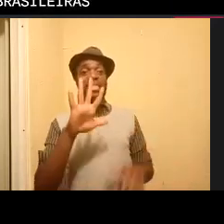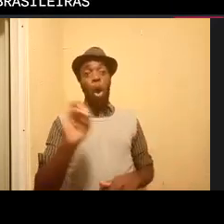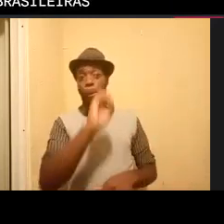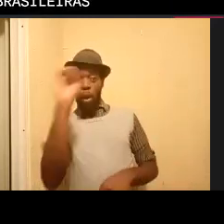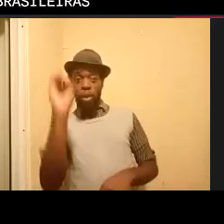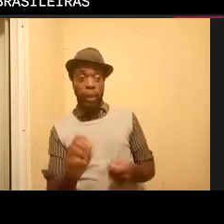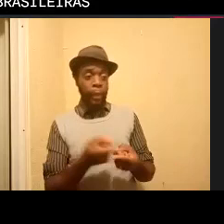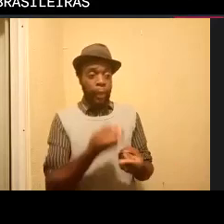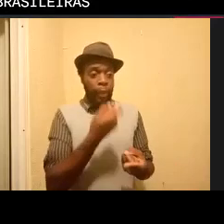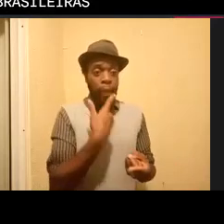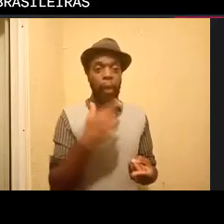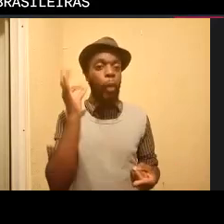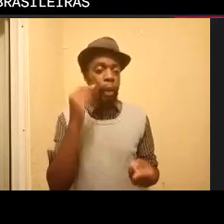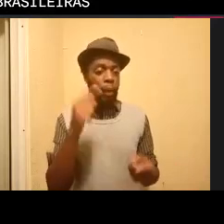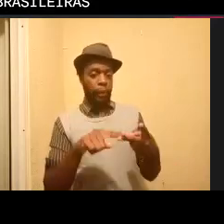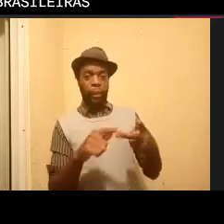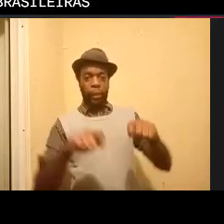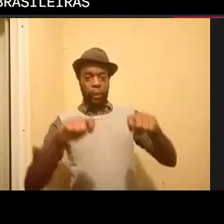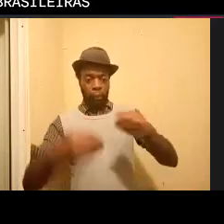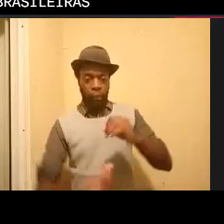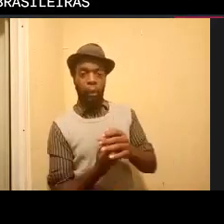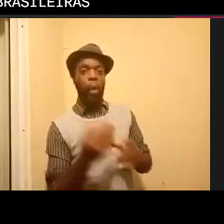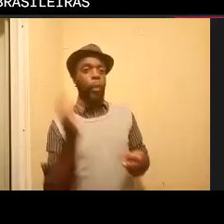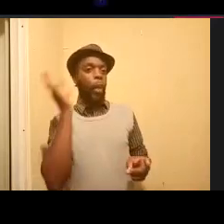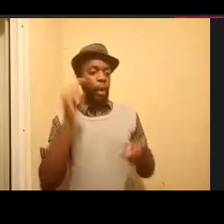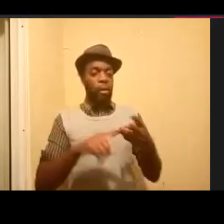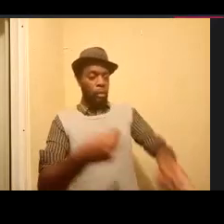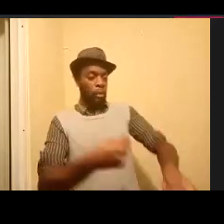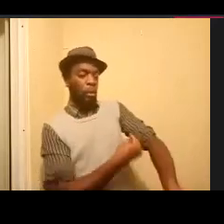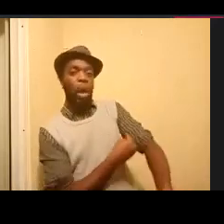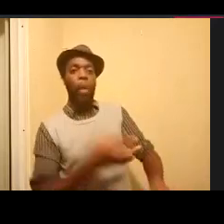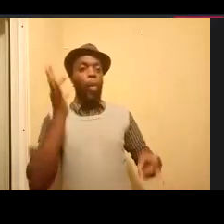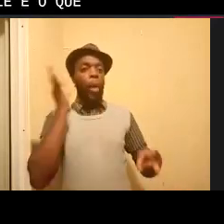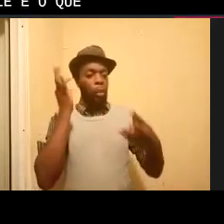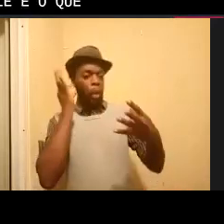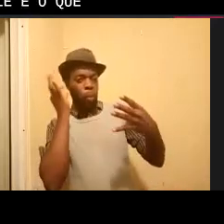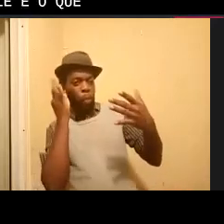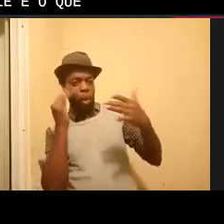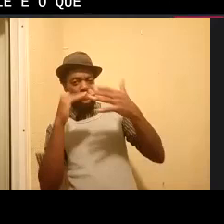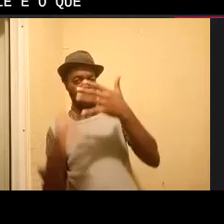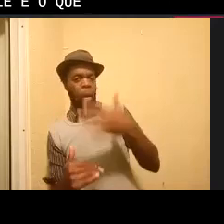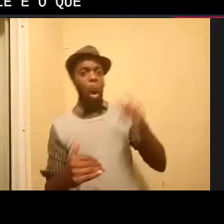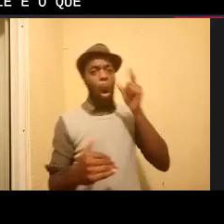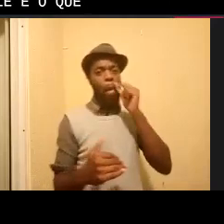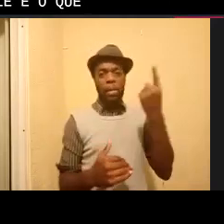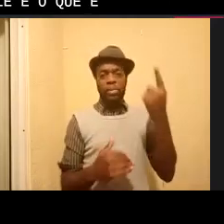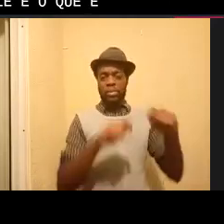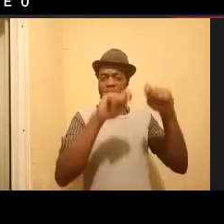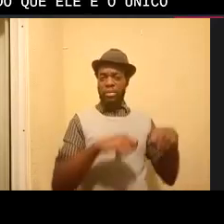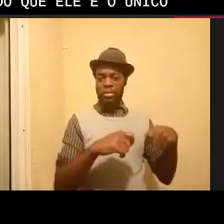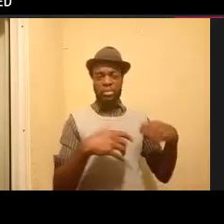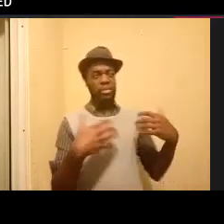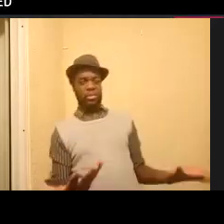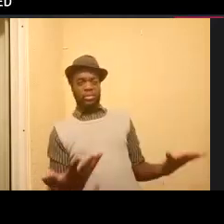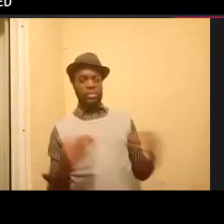primero, es una problemática grandísima. Segundo, que la educación sexual es únicamente frente a eso, al tema